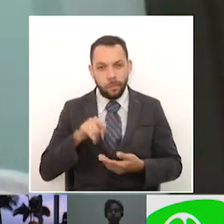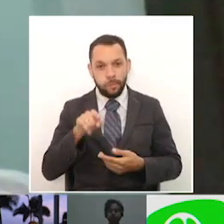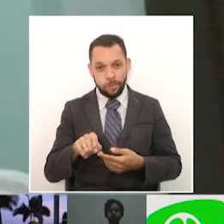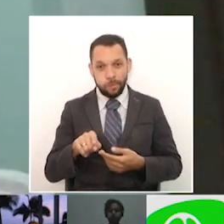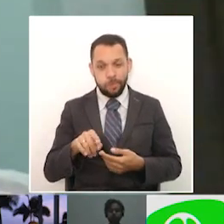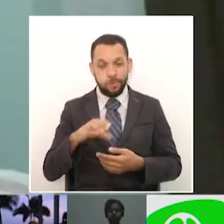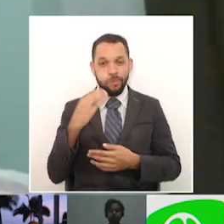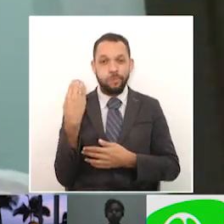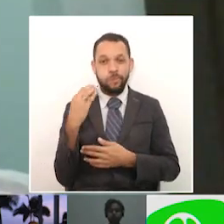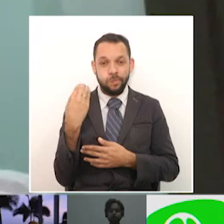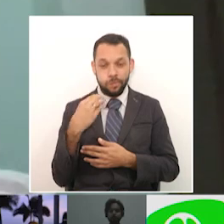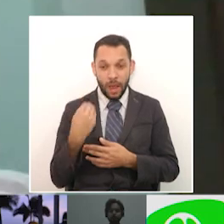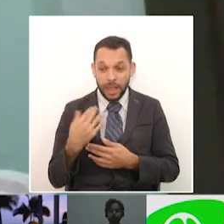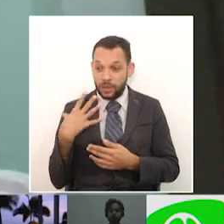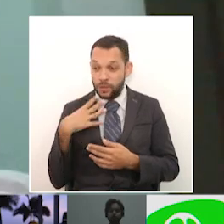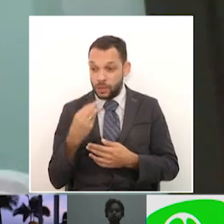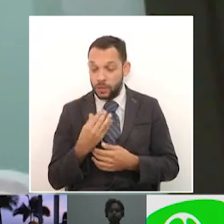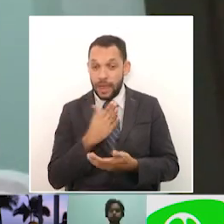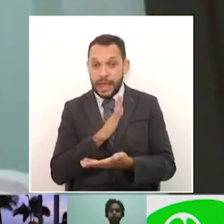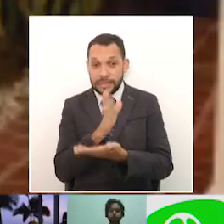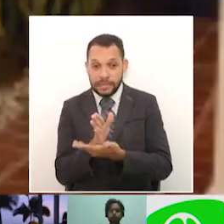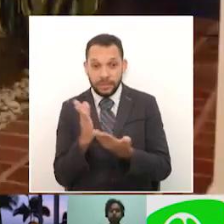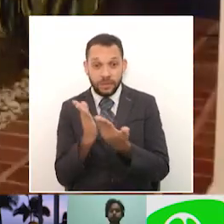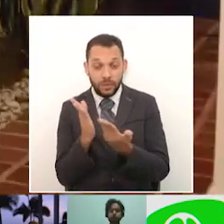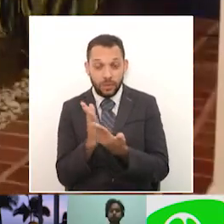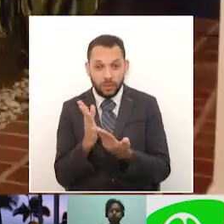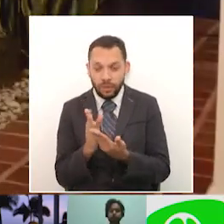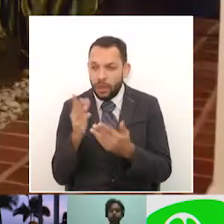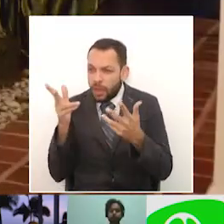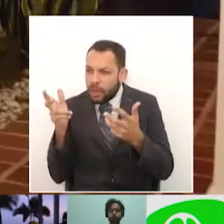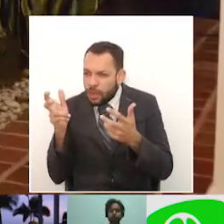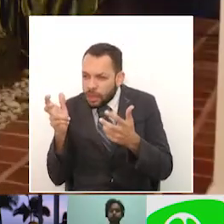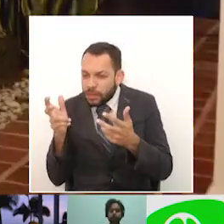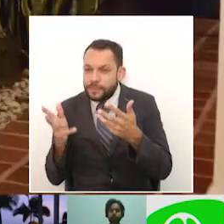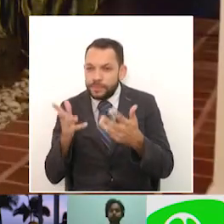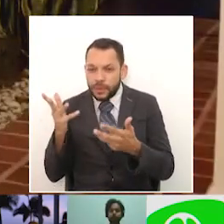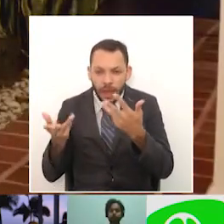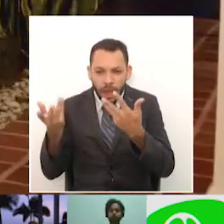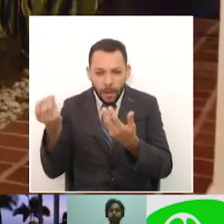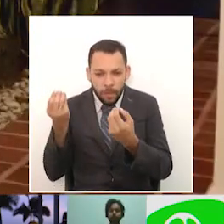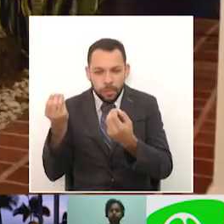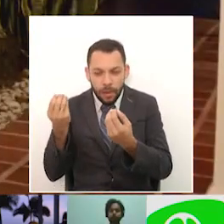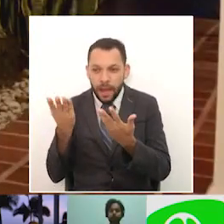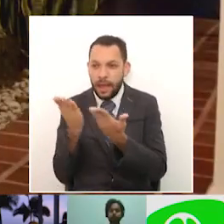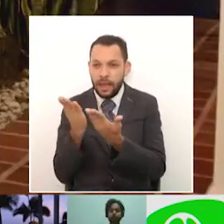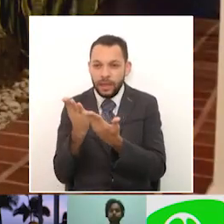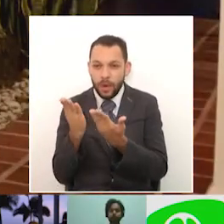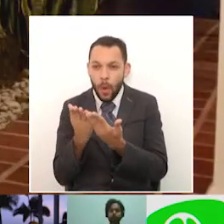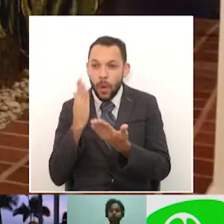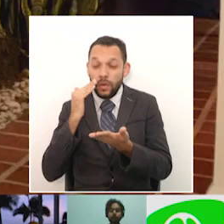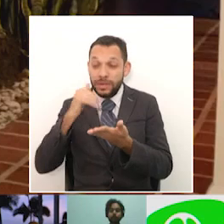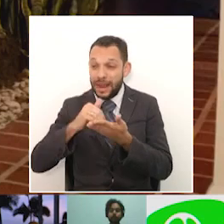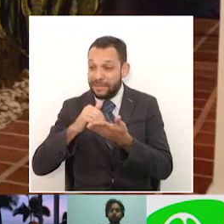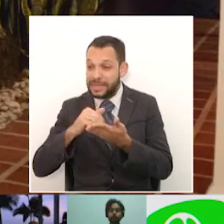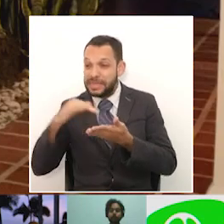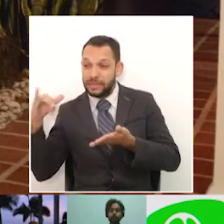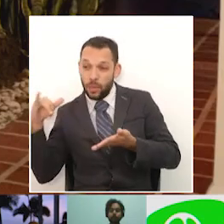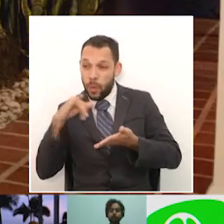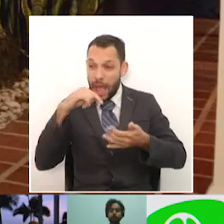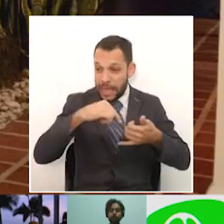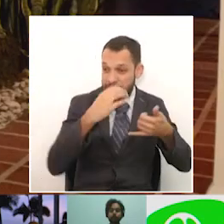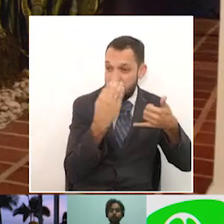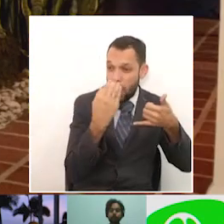Colombia a estudiar a India, volver a readaptarnos a todo el proceso occidental. Es bien difícil la